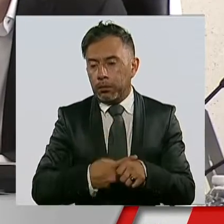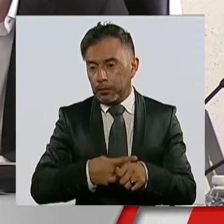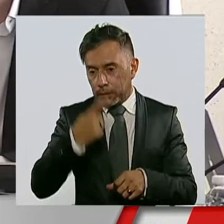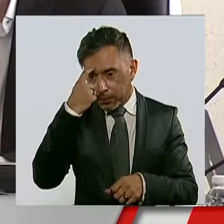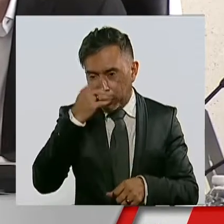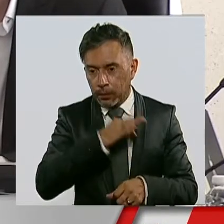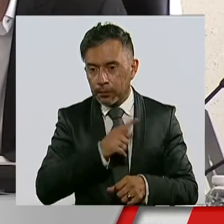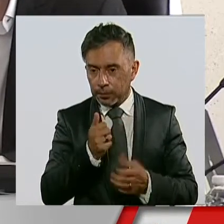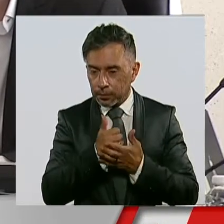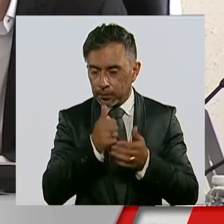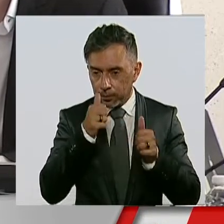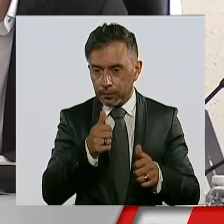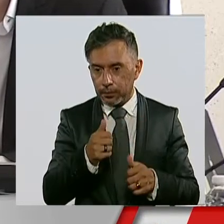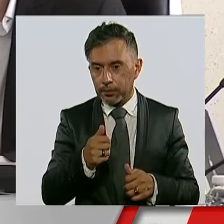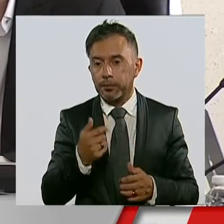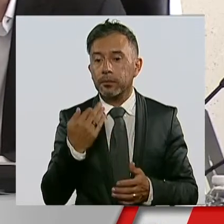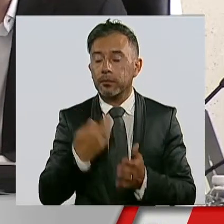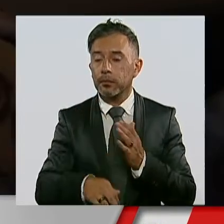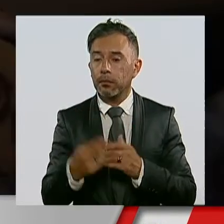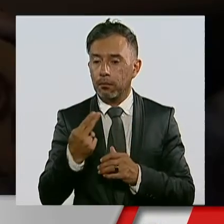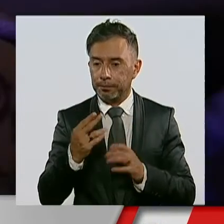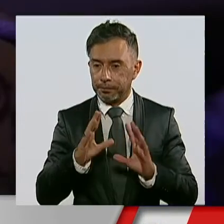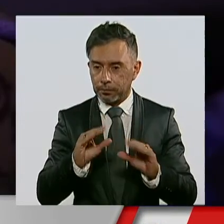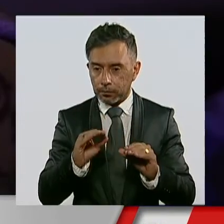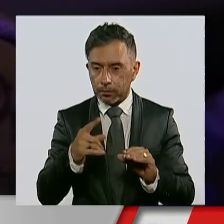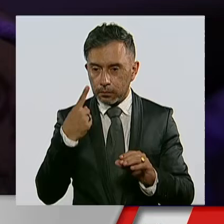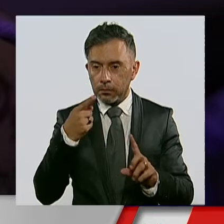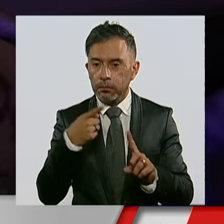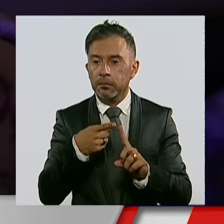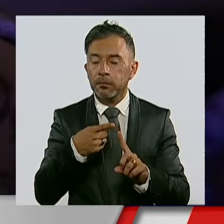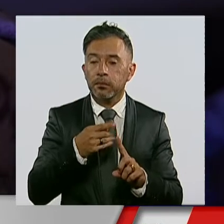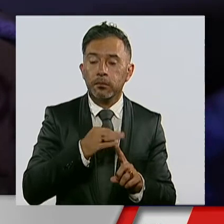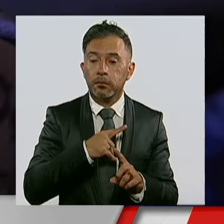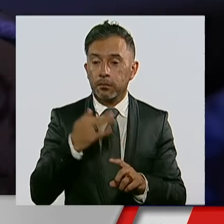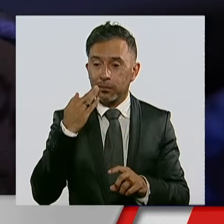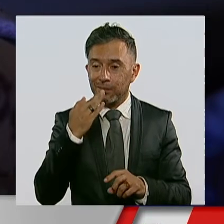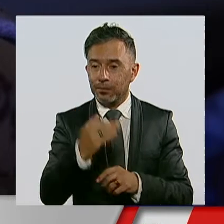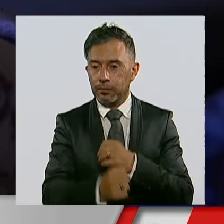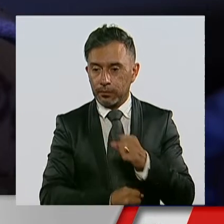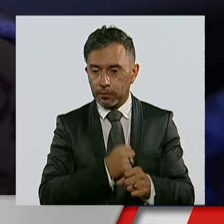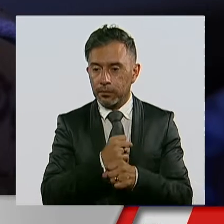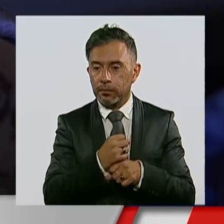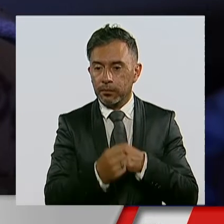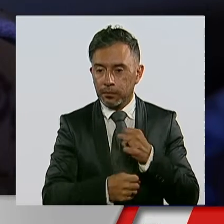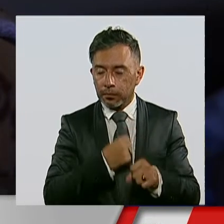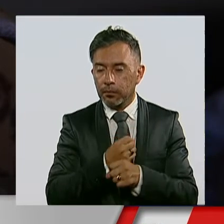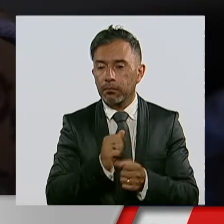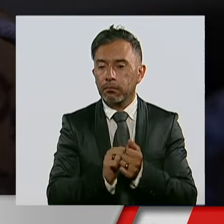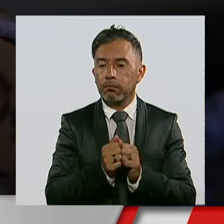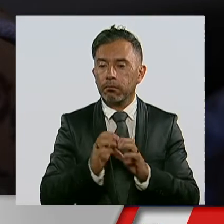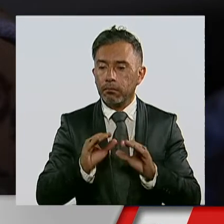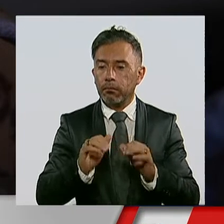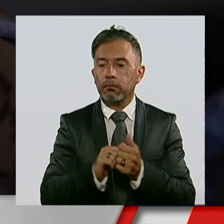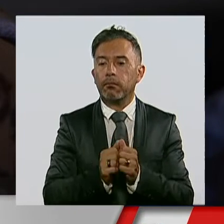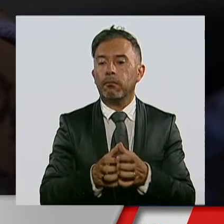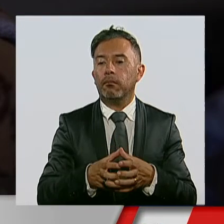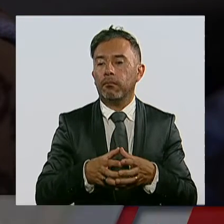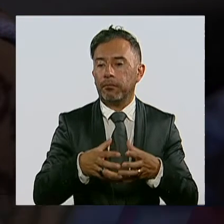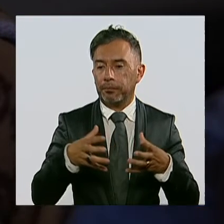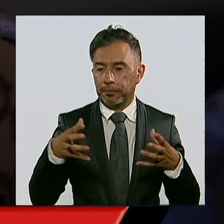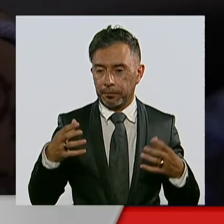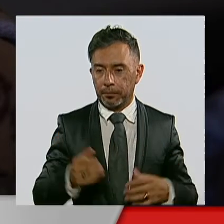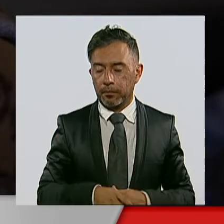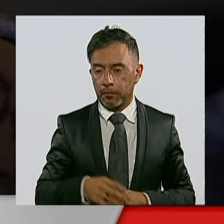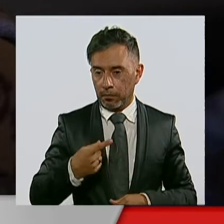mayor capacitación para este propósito, un proceso que podría demorar años para consolidarse. Nosotros sabemos que